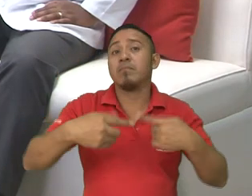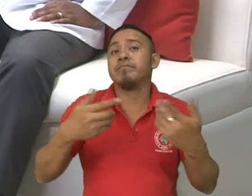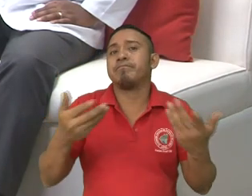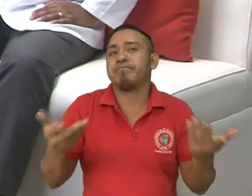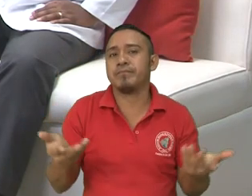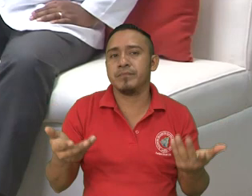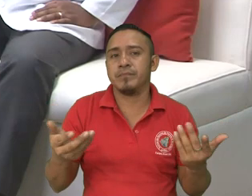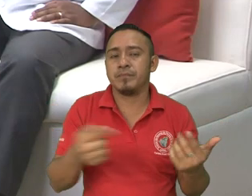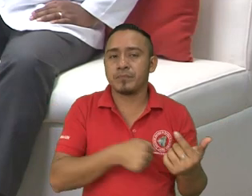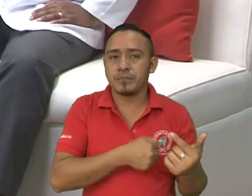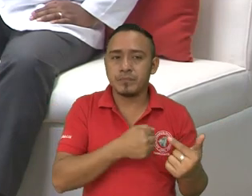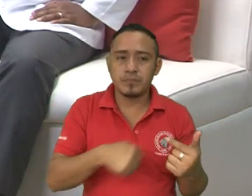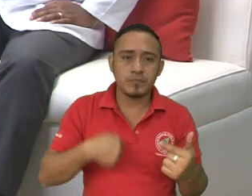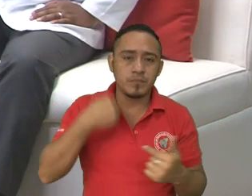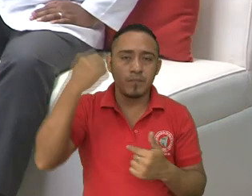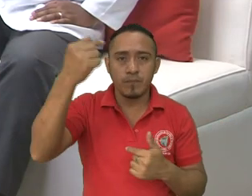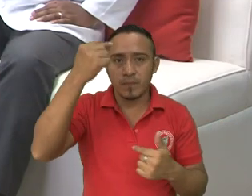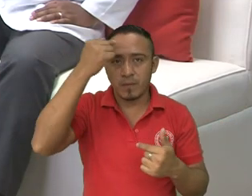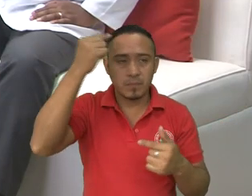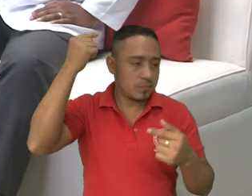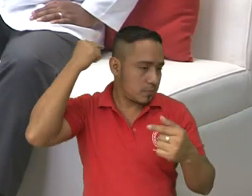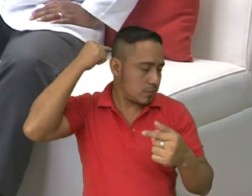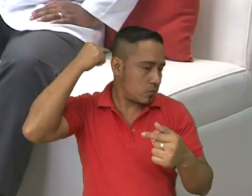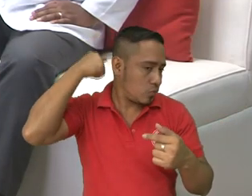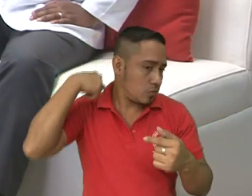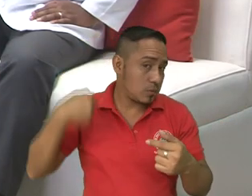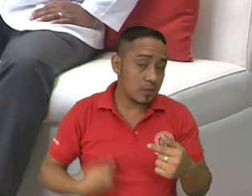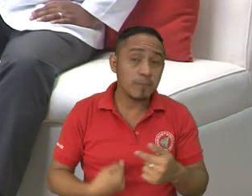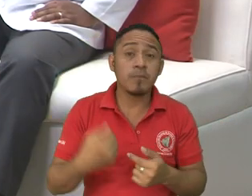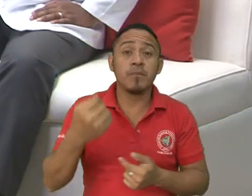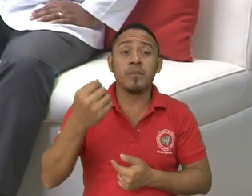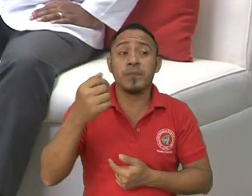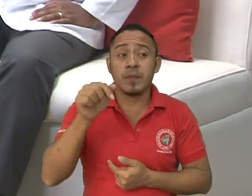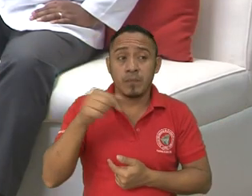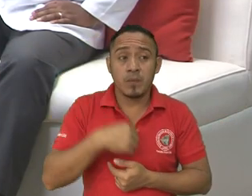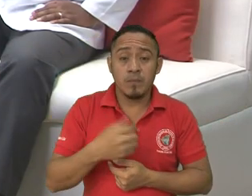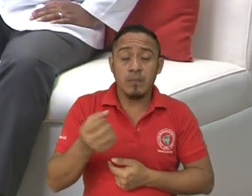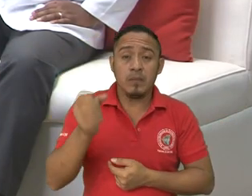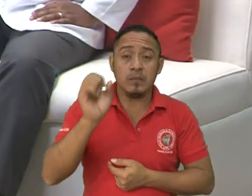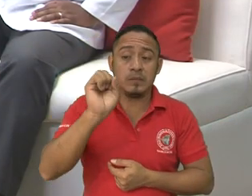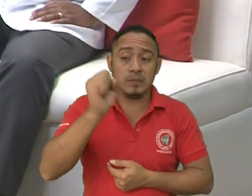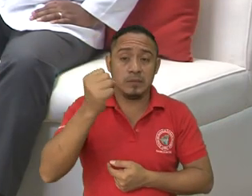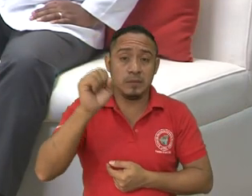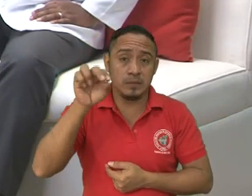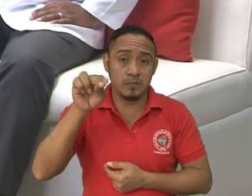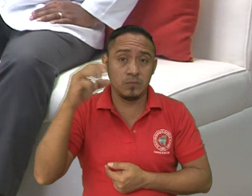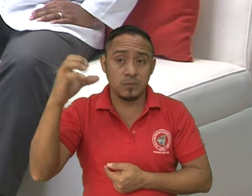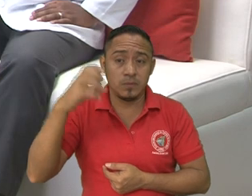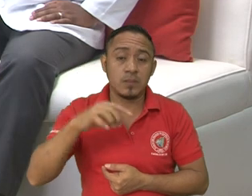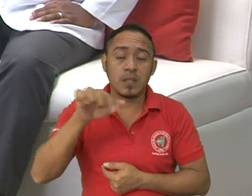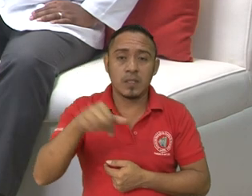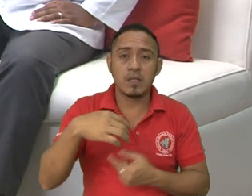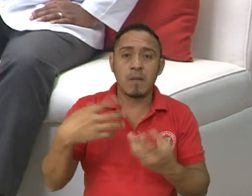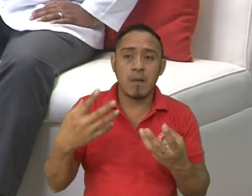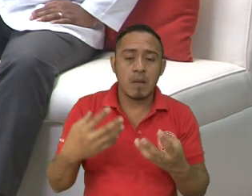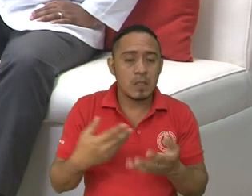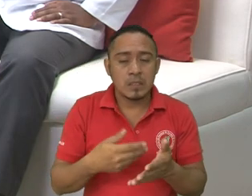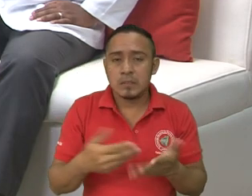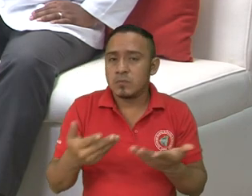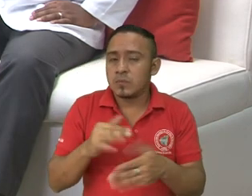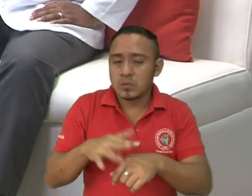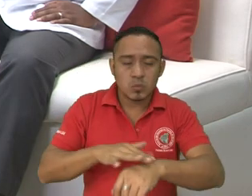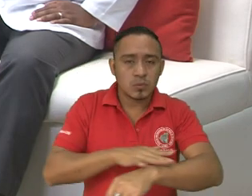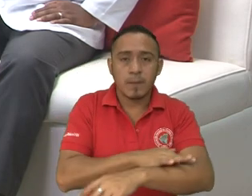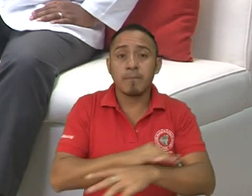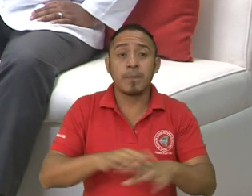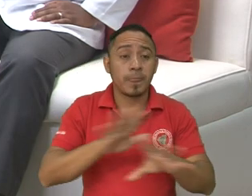especialmente el sistema nervioso central, que es muy sensible a pérdidas de oxígeno y nutrientes. Posteriormente de